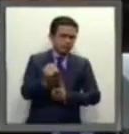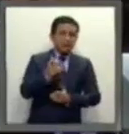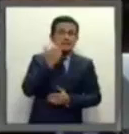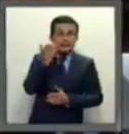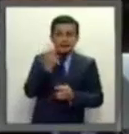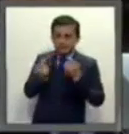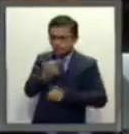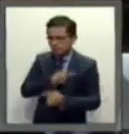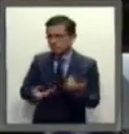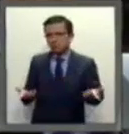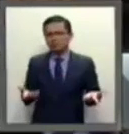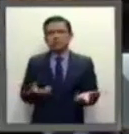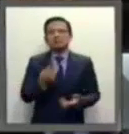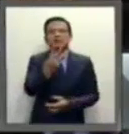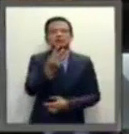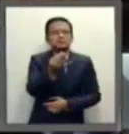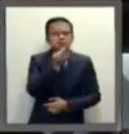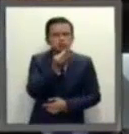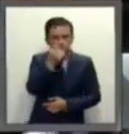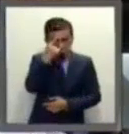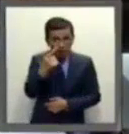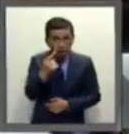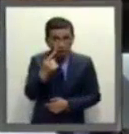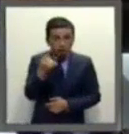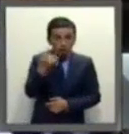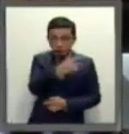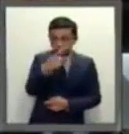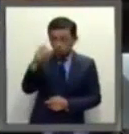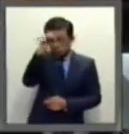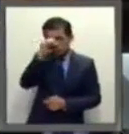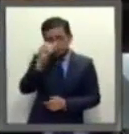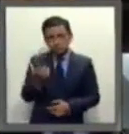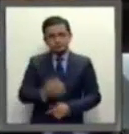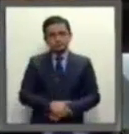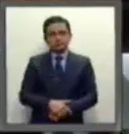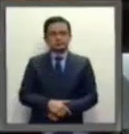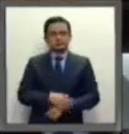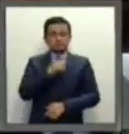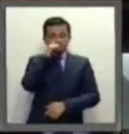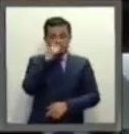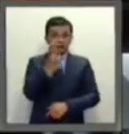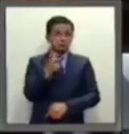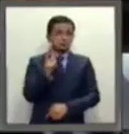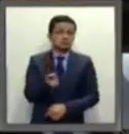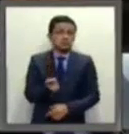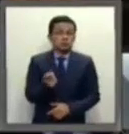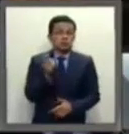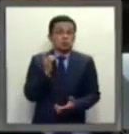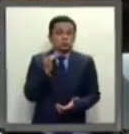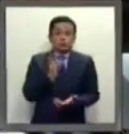dando un término de 3 minutos para que se posicionaran. Término del cual